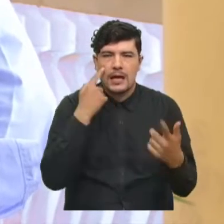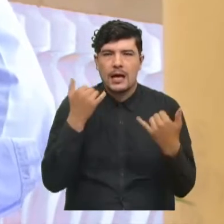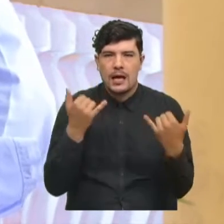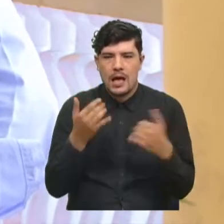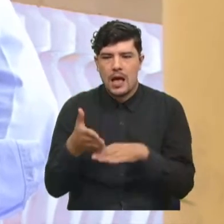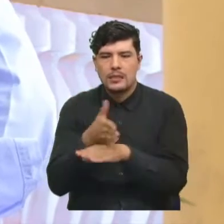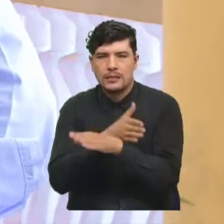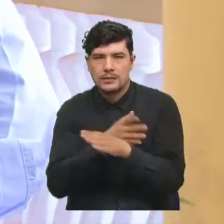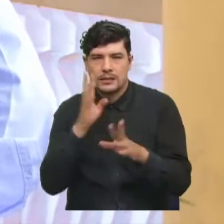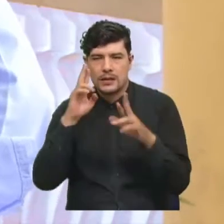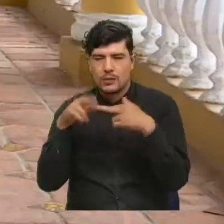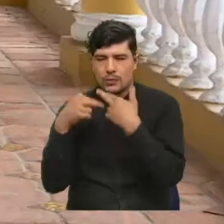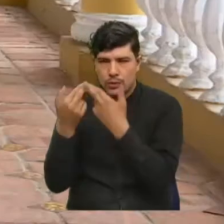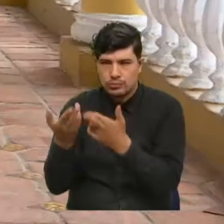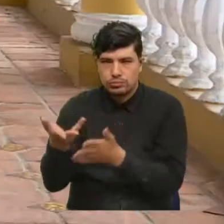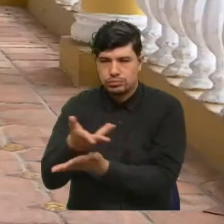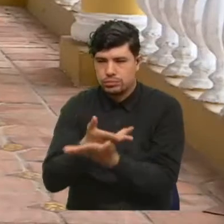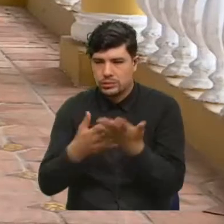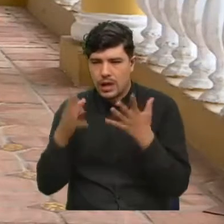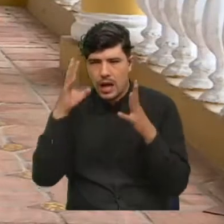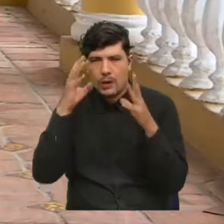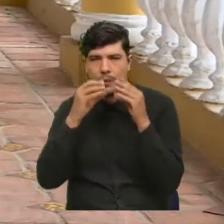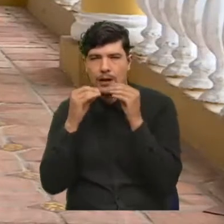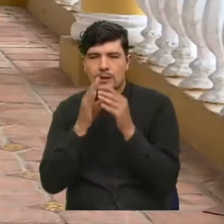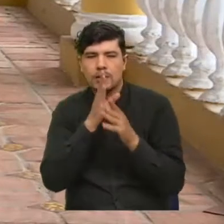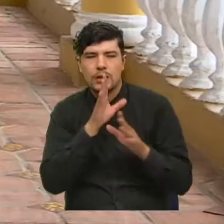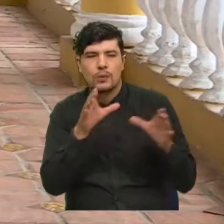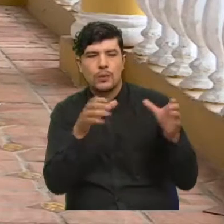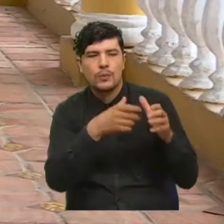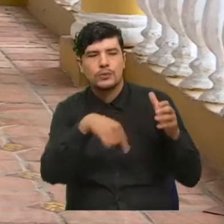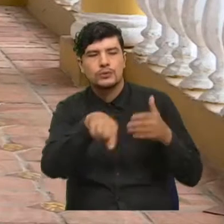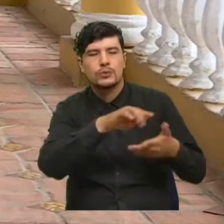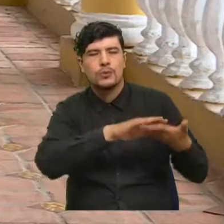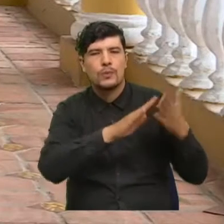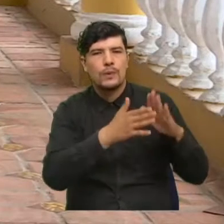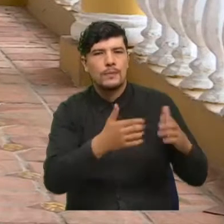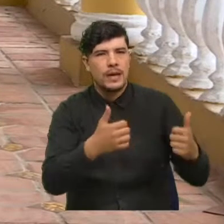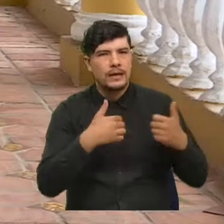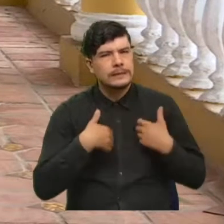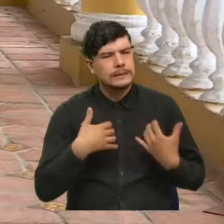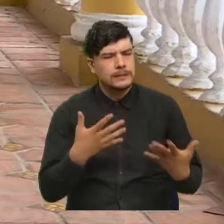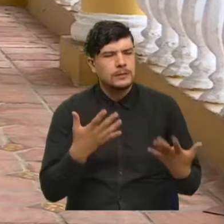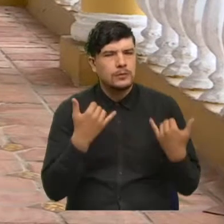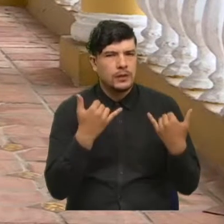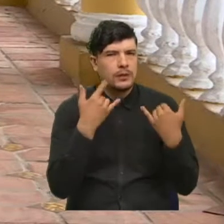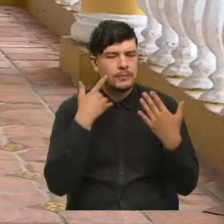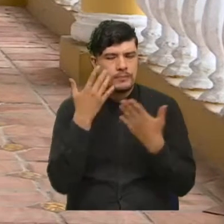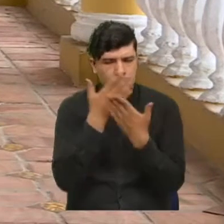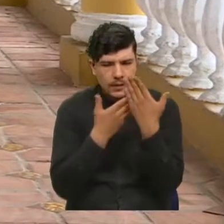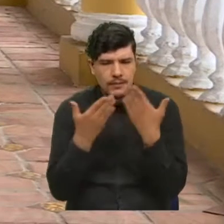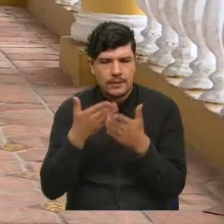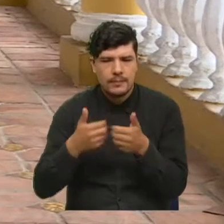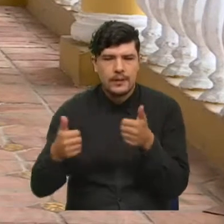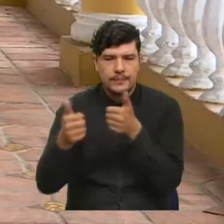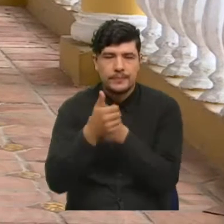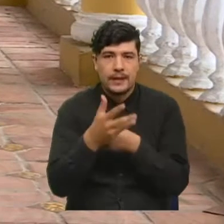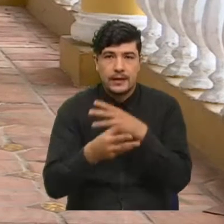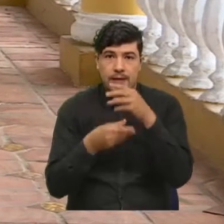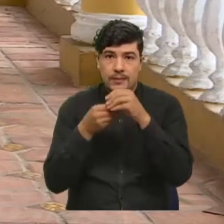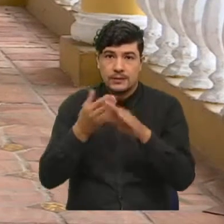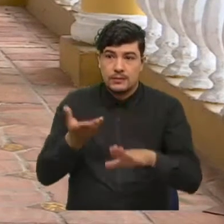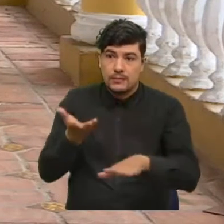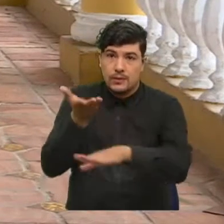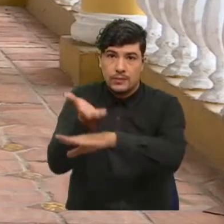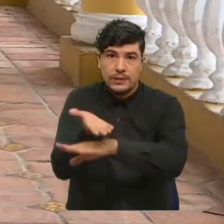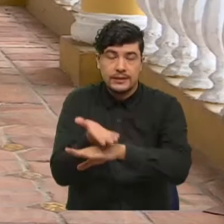también de los beneficios creo que hay que trabajar y estamos logrando también avanzar en lo que es una propuesta de la doble calzada que